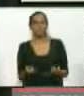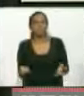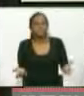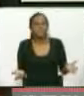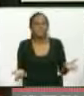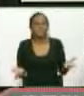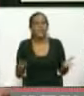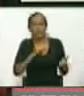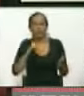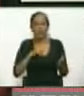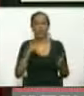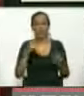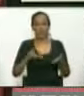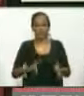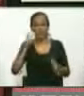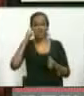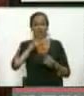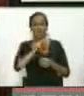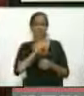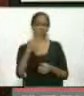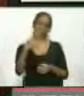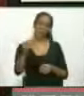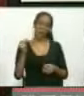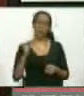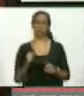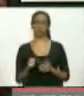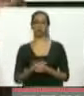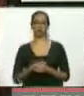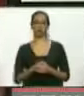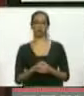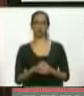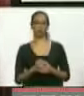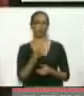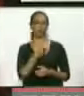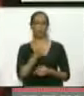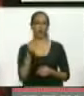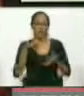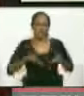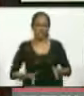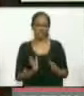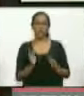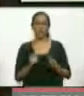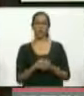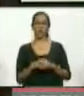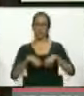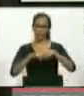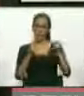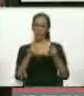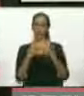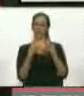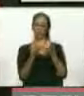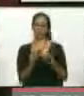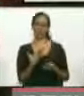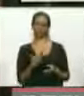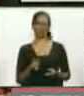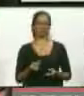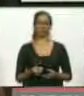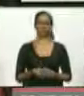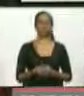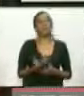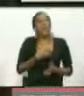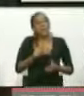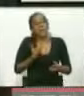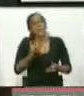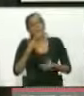al día del miedo no no nacimos el día del miedo no no hicimos el día es donde que abre nuestra voluntad a bueno que queremos mejorar